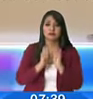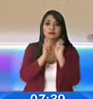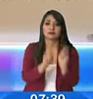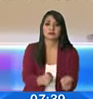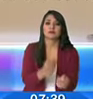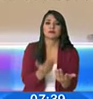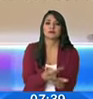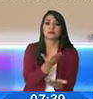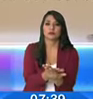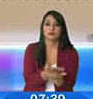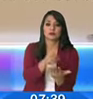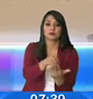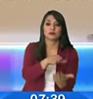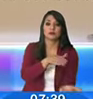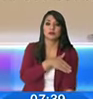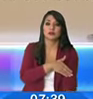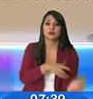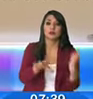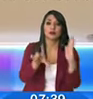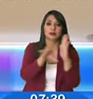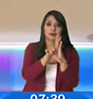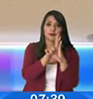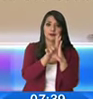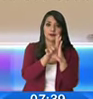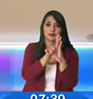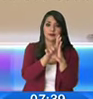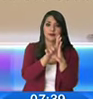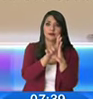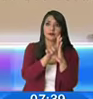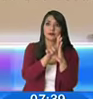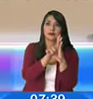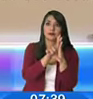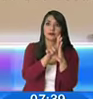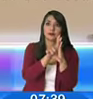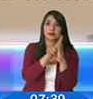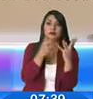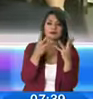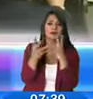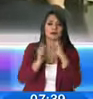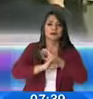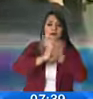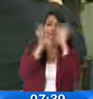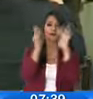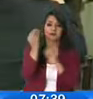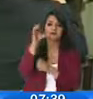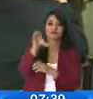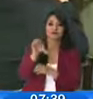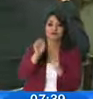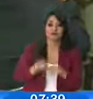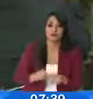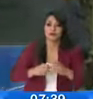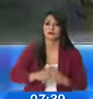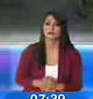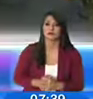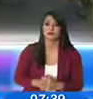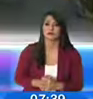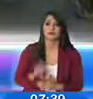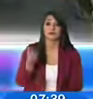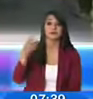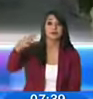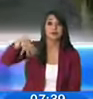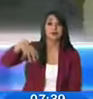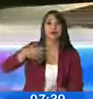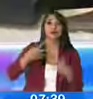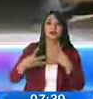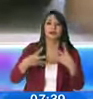justamente el proyecto de ley de fomento de transparencia fiscal. La intención es promover la transparencia fiscal en la gestión